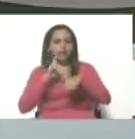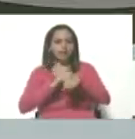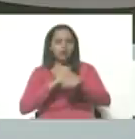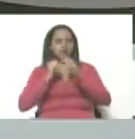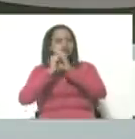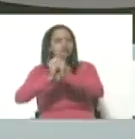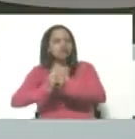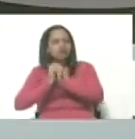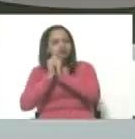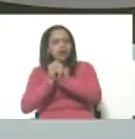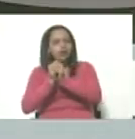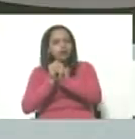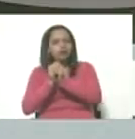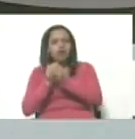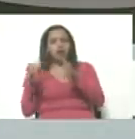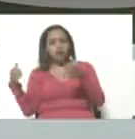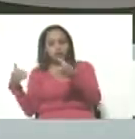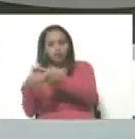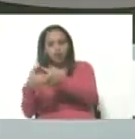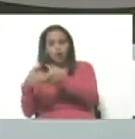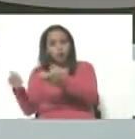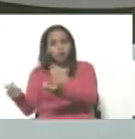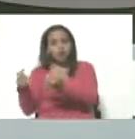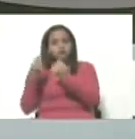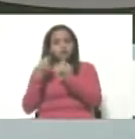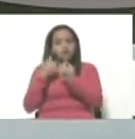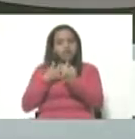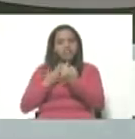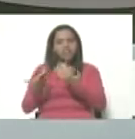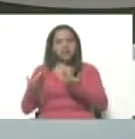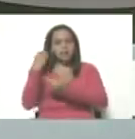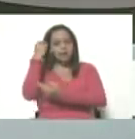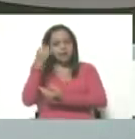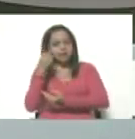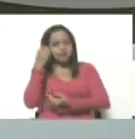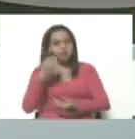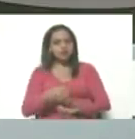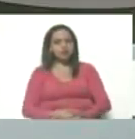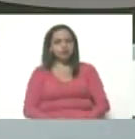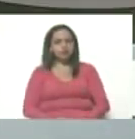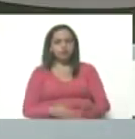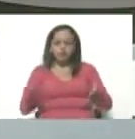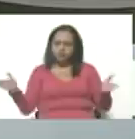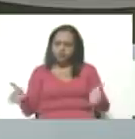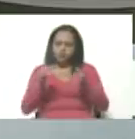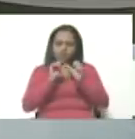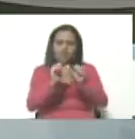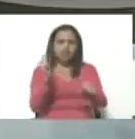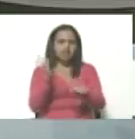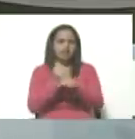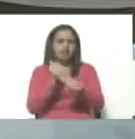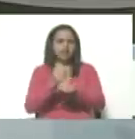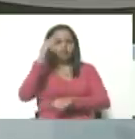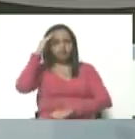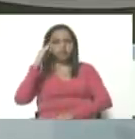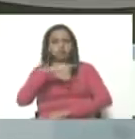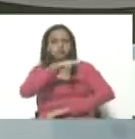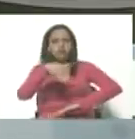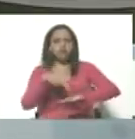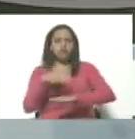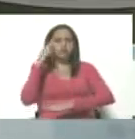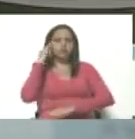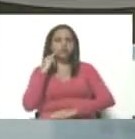Ruego que los escuchen y me den hoy mismo su opinión. Vamos a seguir trabajando a la Fuerza Armada Nacional